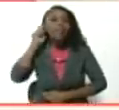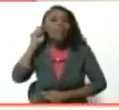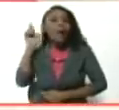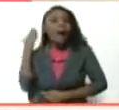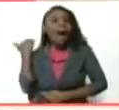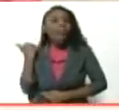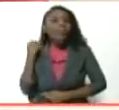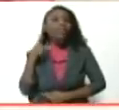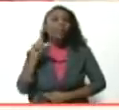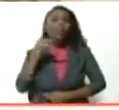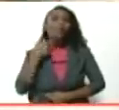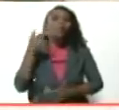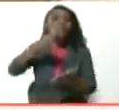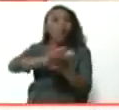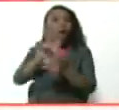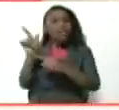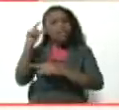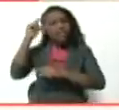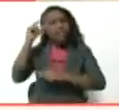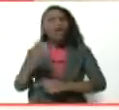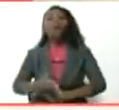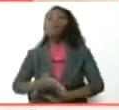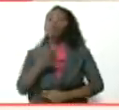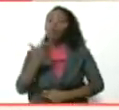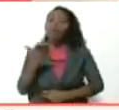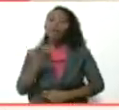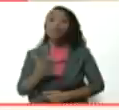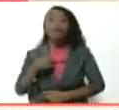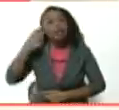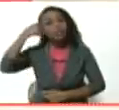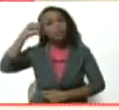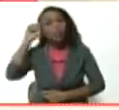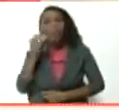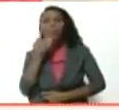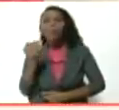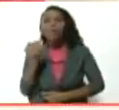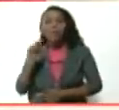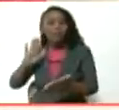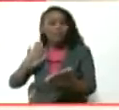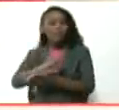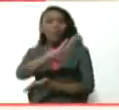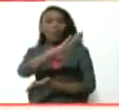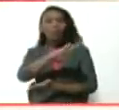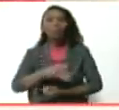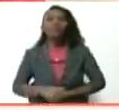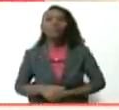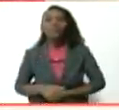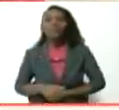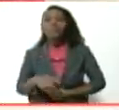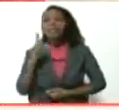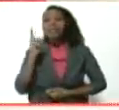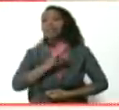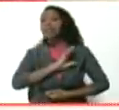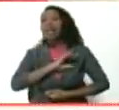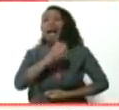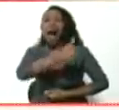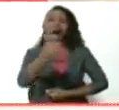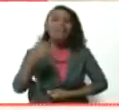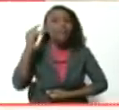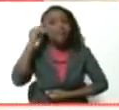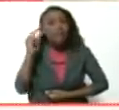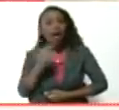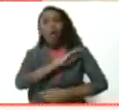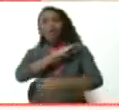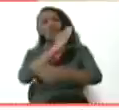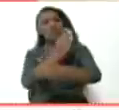Recordamos esa fecha. Fecha que, y recuerdo que nos permite reimpulsarnos y tener cada día más fuerza,